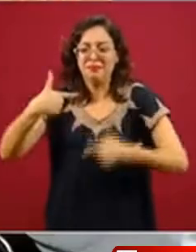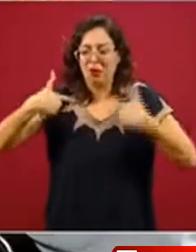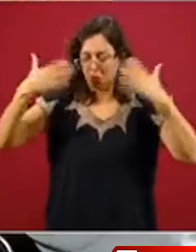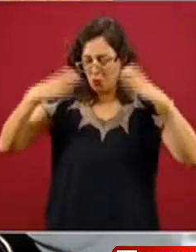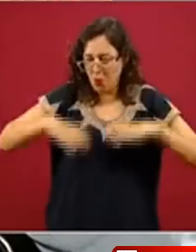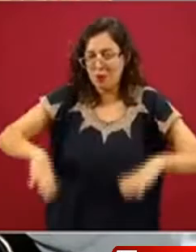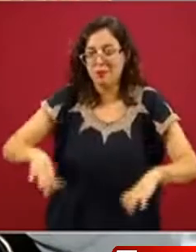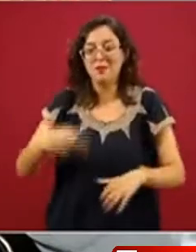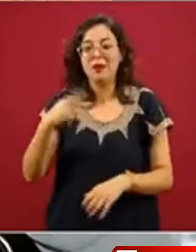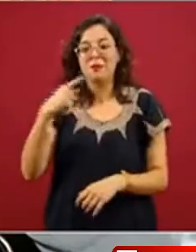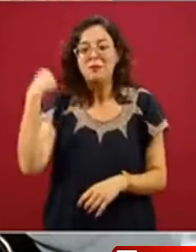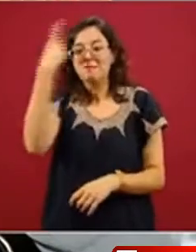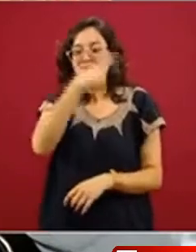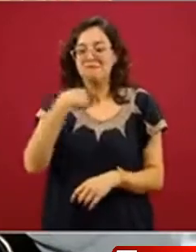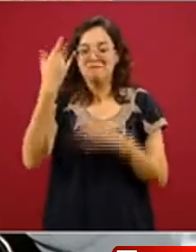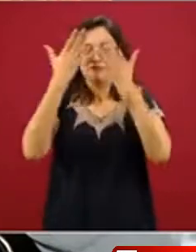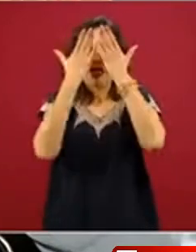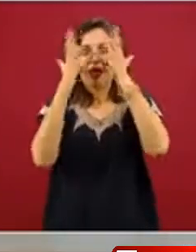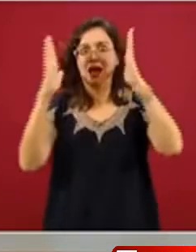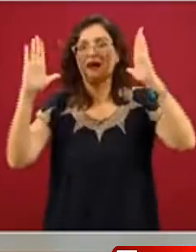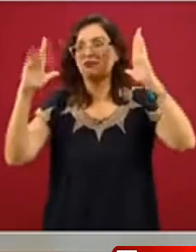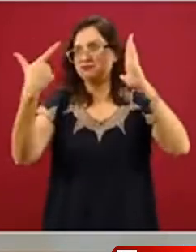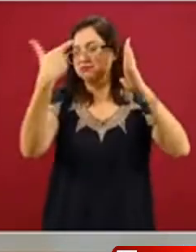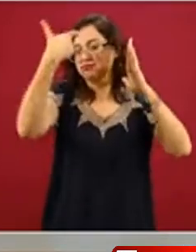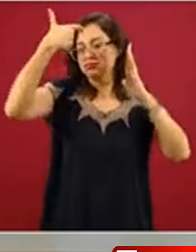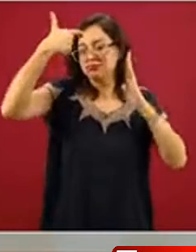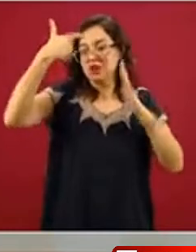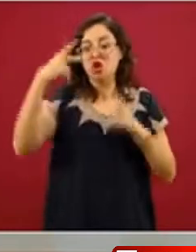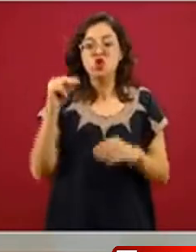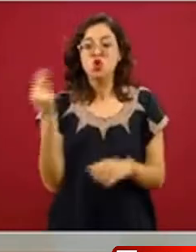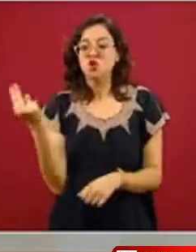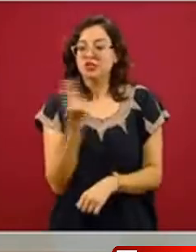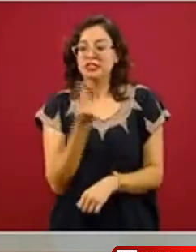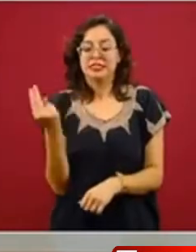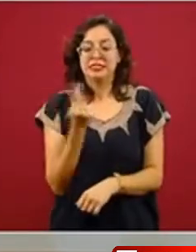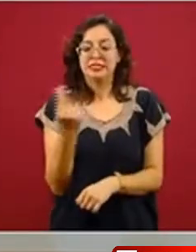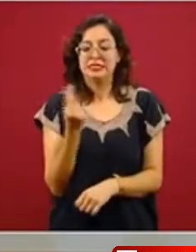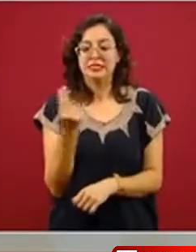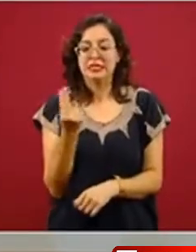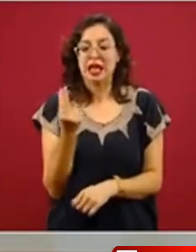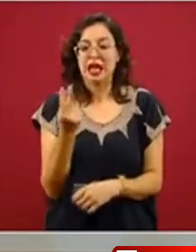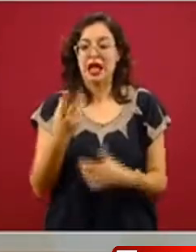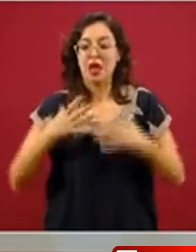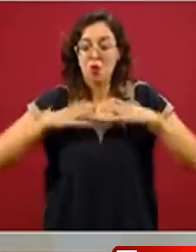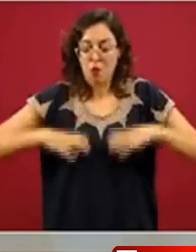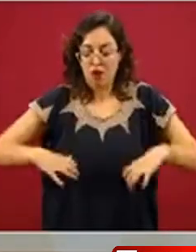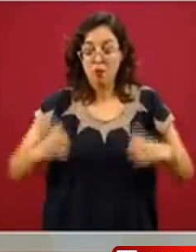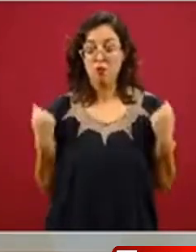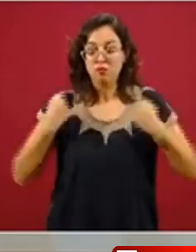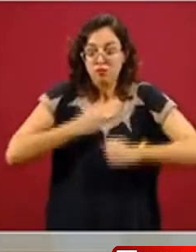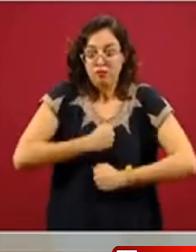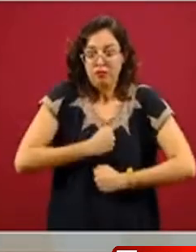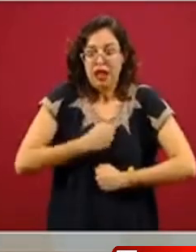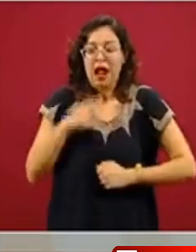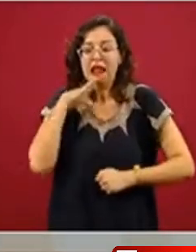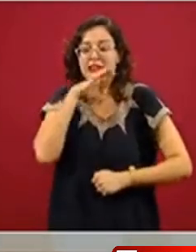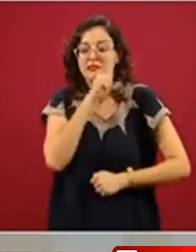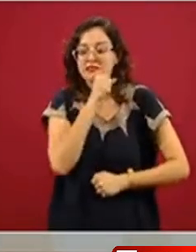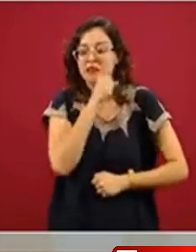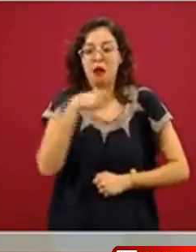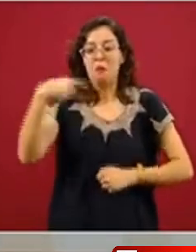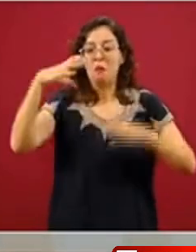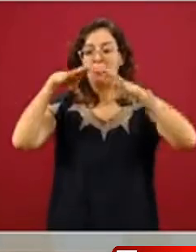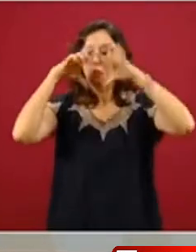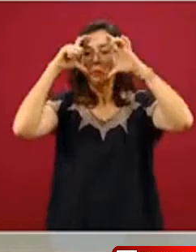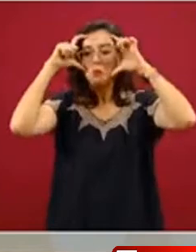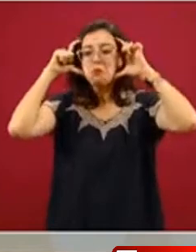cuerpo. Es simplemente porque es un área descubierta que además no está sujeta al incremento de temperatura que produce el estar arropados. Es por